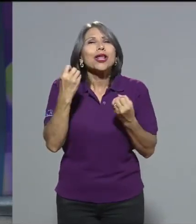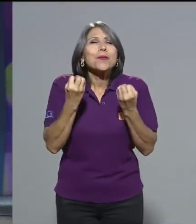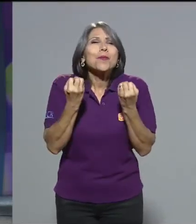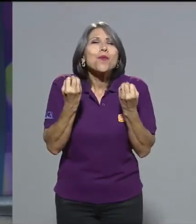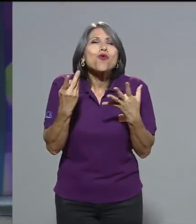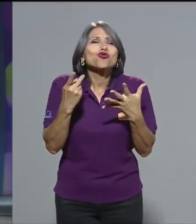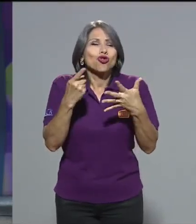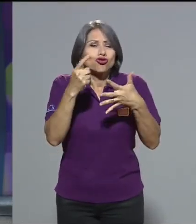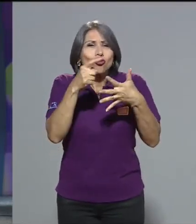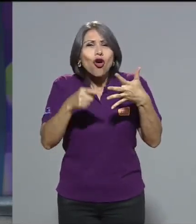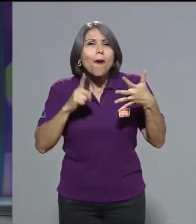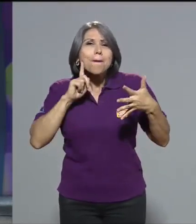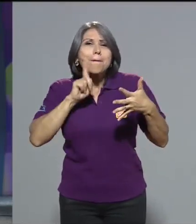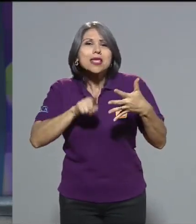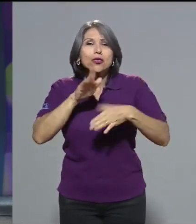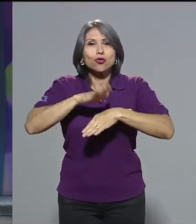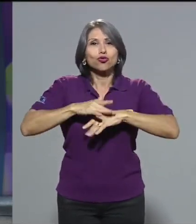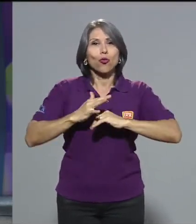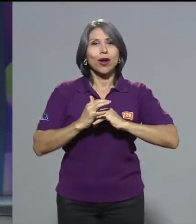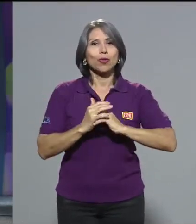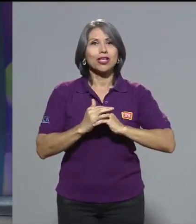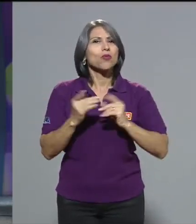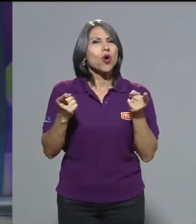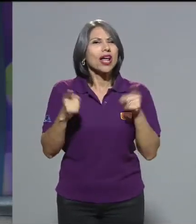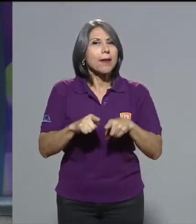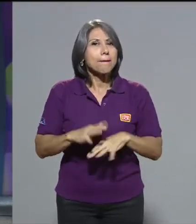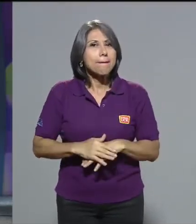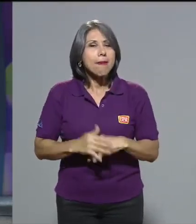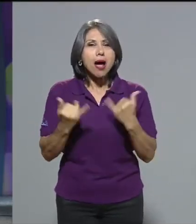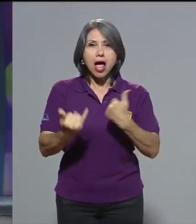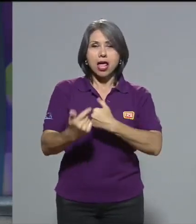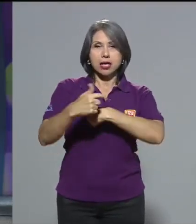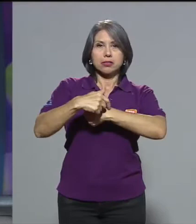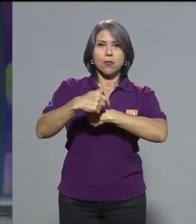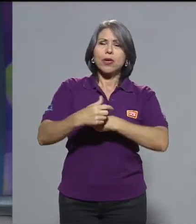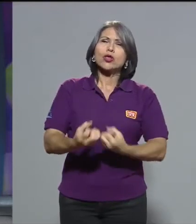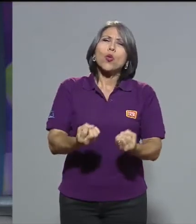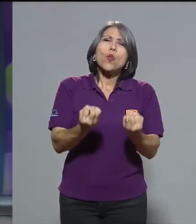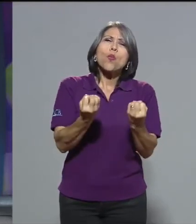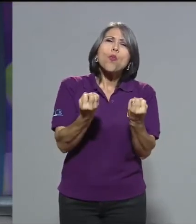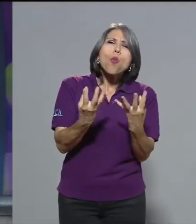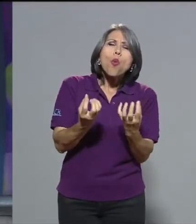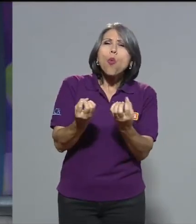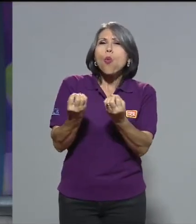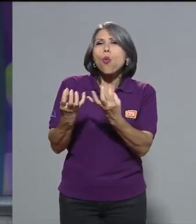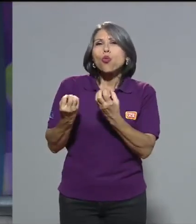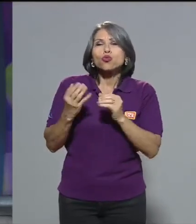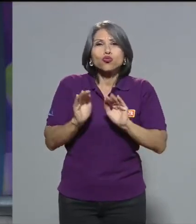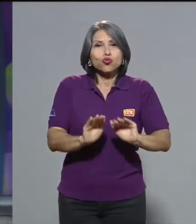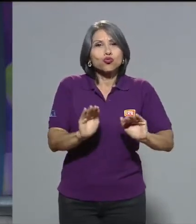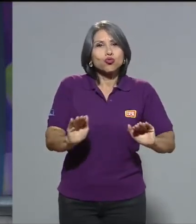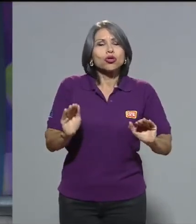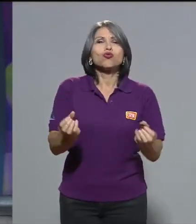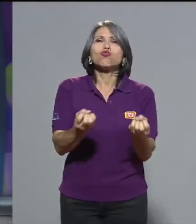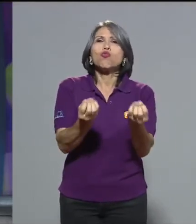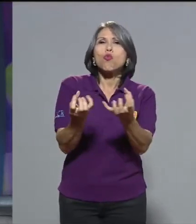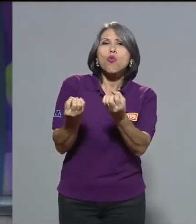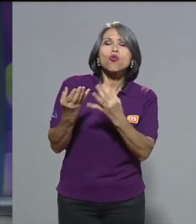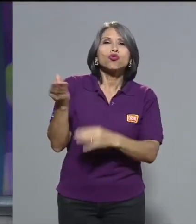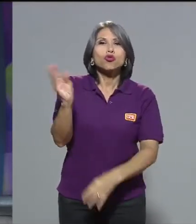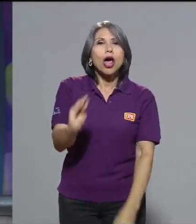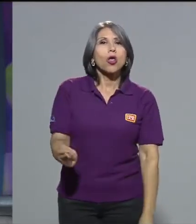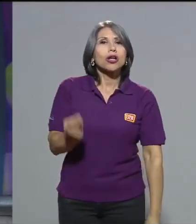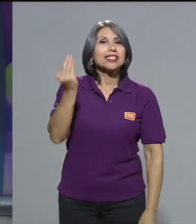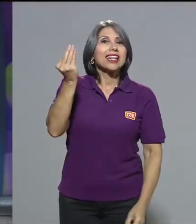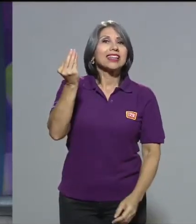¿Qué pasa? En este momento hay una gran cantidad de niños y adolescentes que han ido pasando